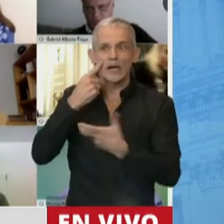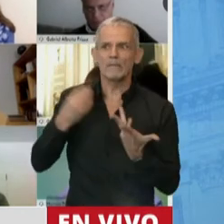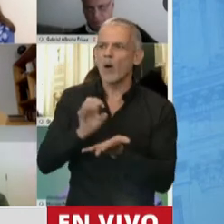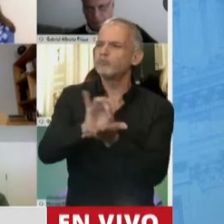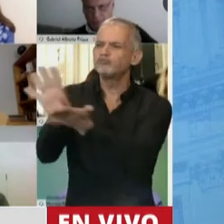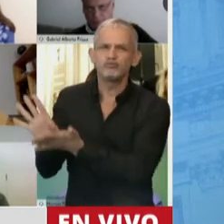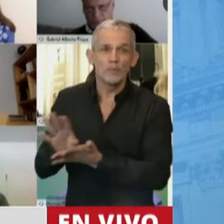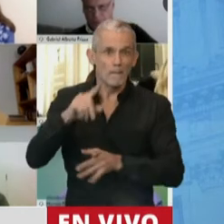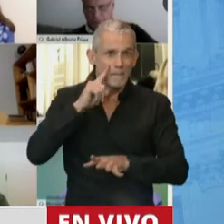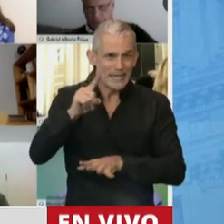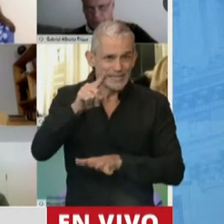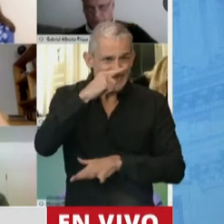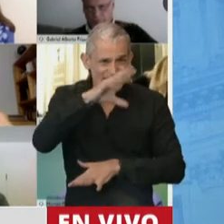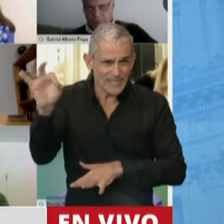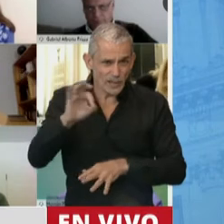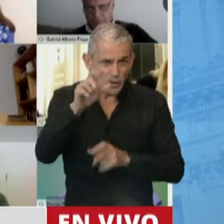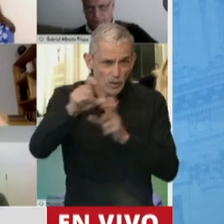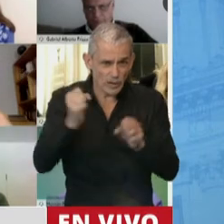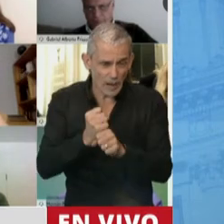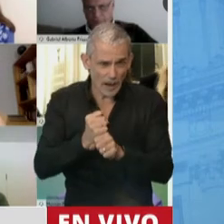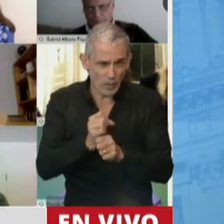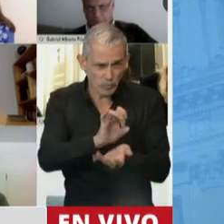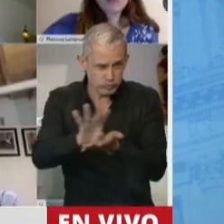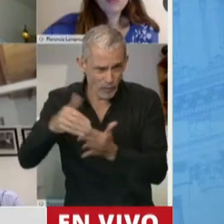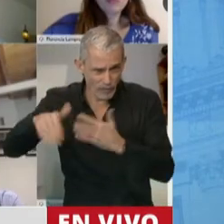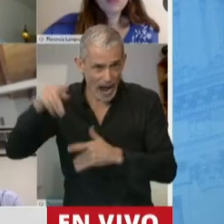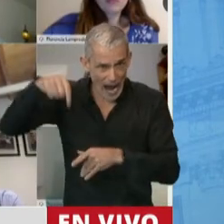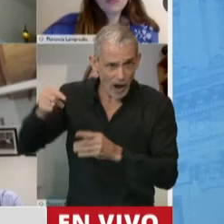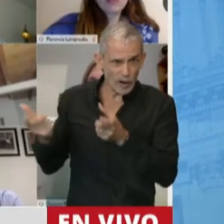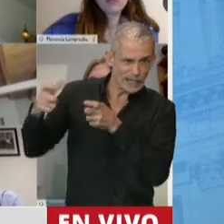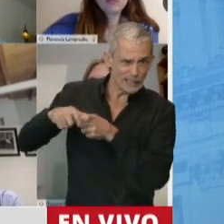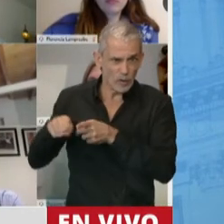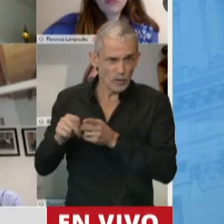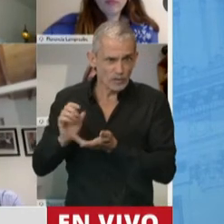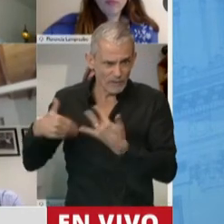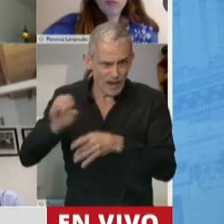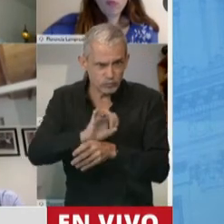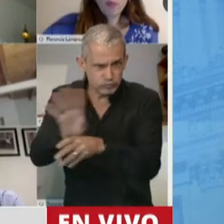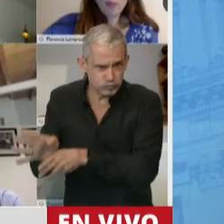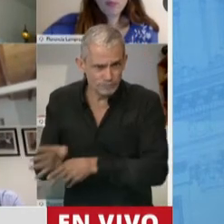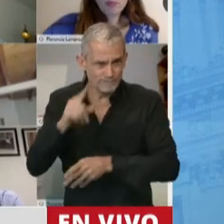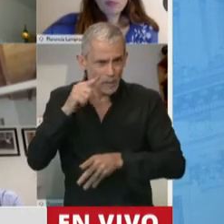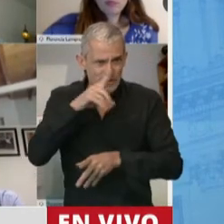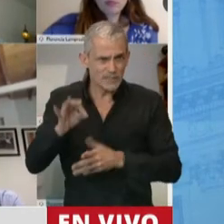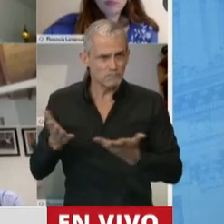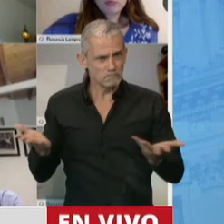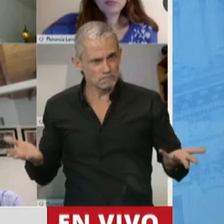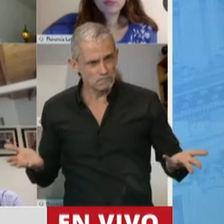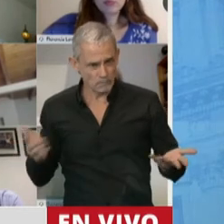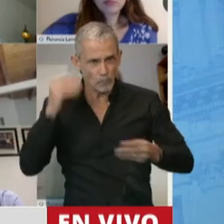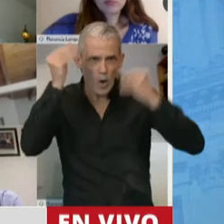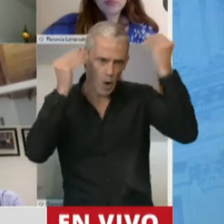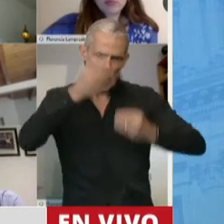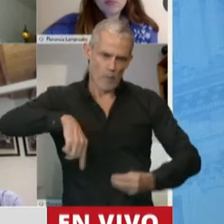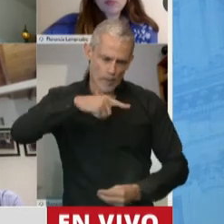de 1.700 trabajadores y trabajadoras. Un hecho que evidentemente nos